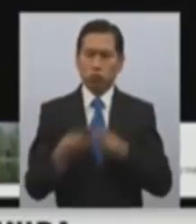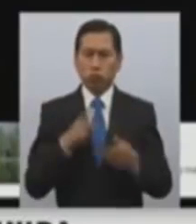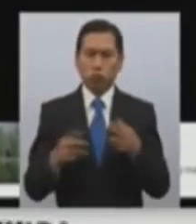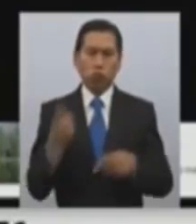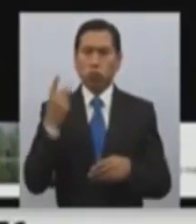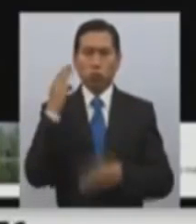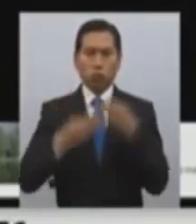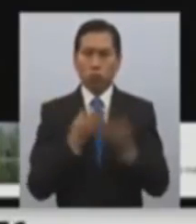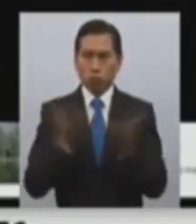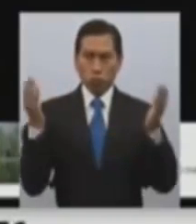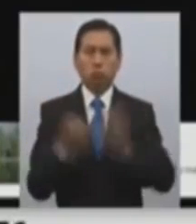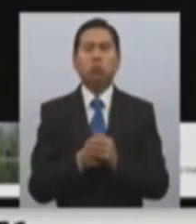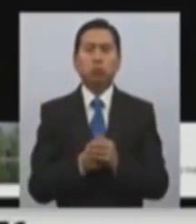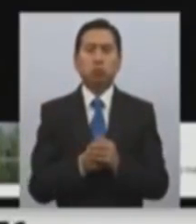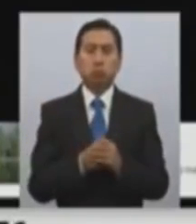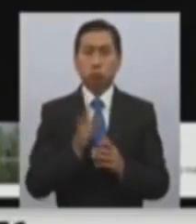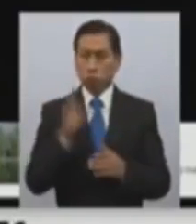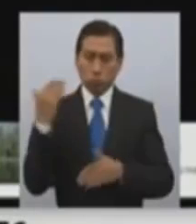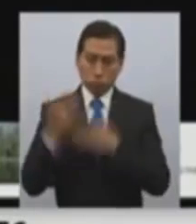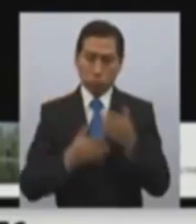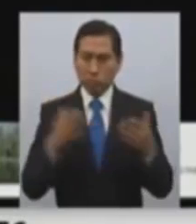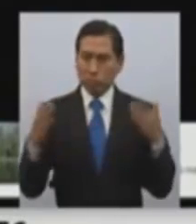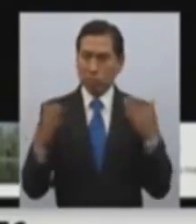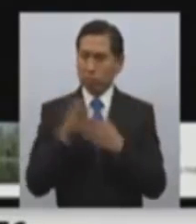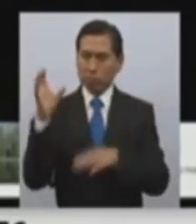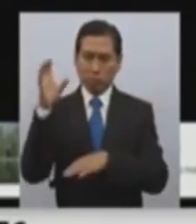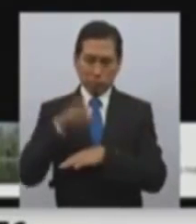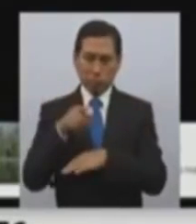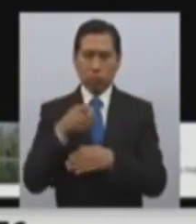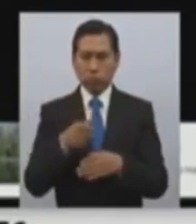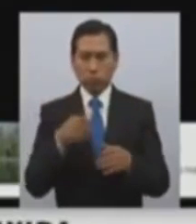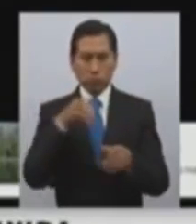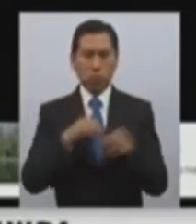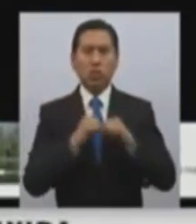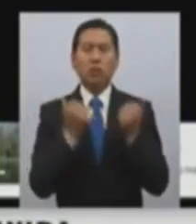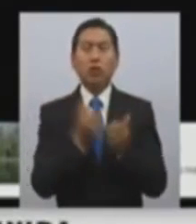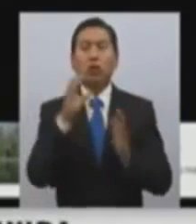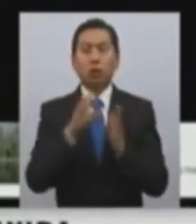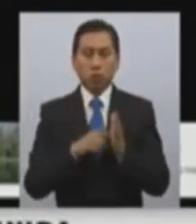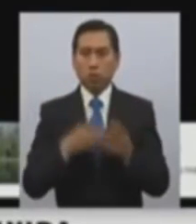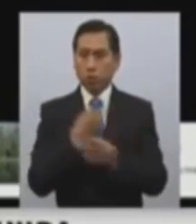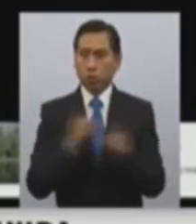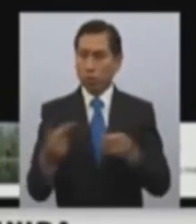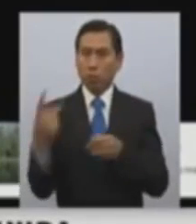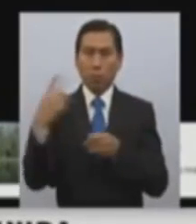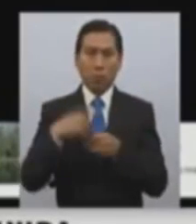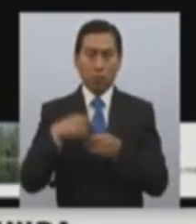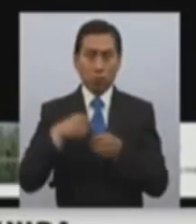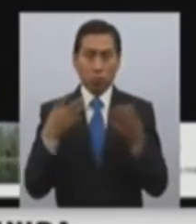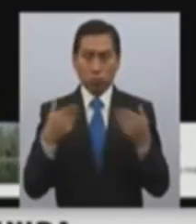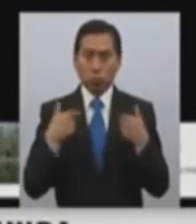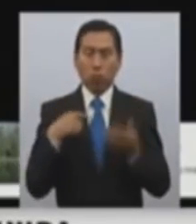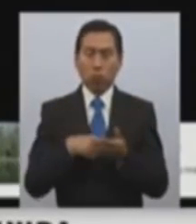todas partes del mundo. Fue su proceso de lucha contra la oligarquía y construcción de la constituyente, de la democracia, de una democracia participada, la